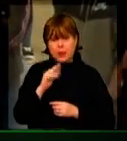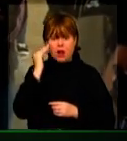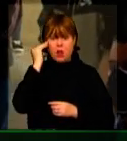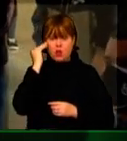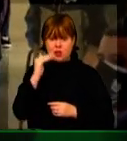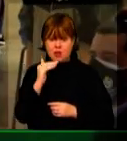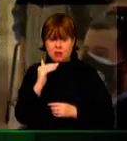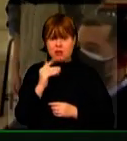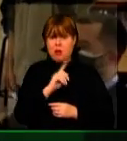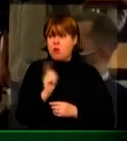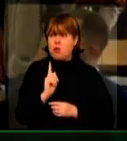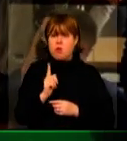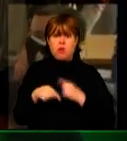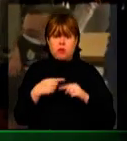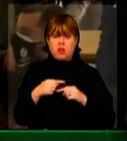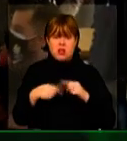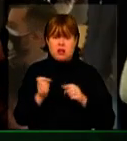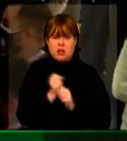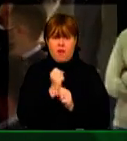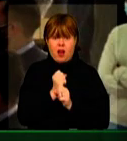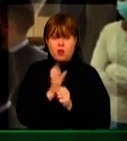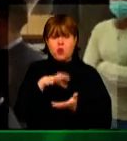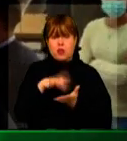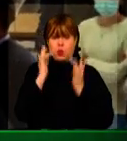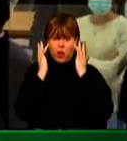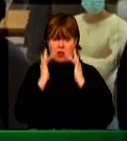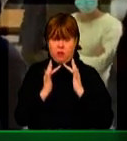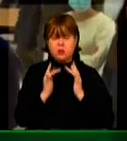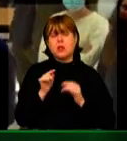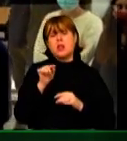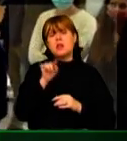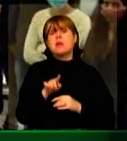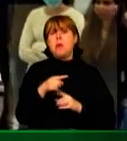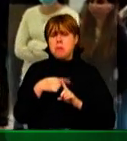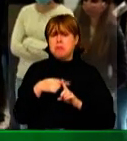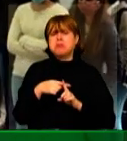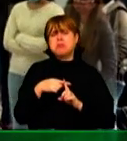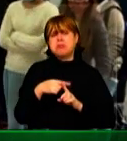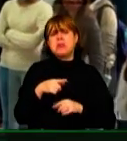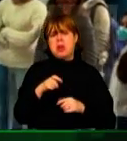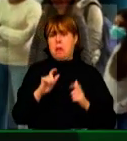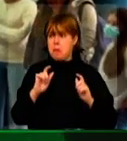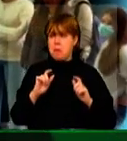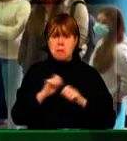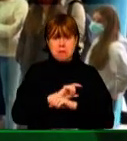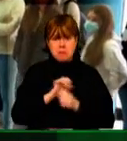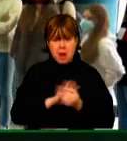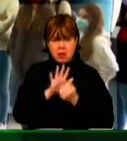no estén más dentro de un establecimiento educativo. Tanto Cherro como Silva se mostraron optimistas de que si los números de la pandemia